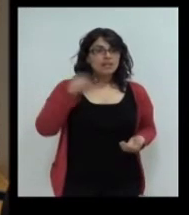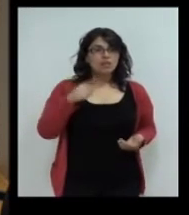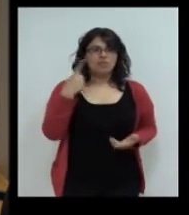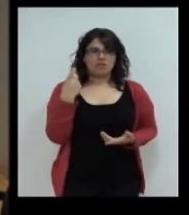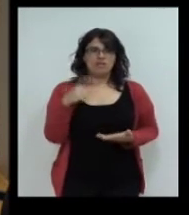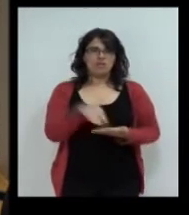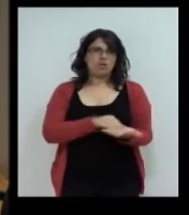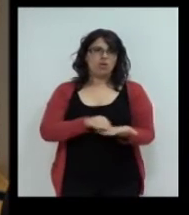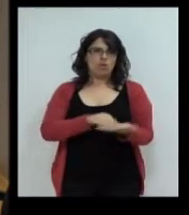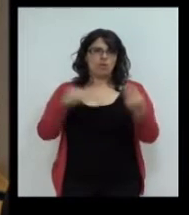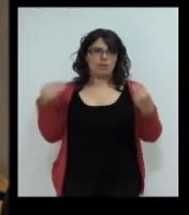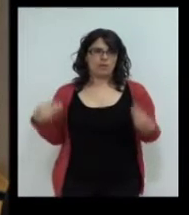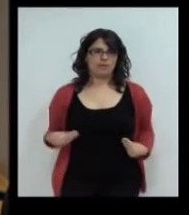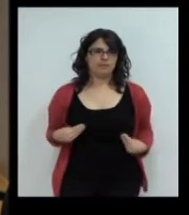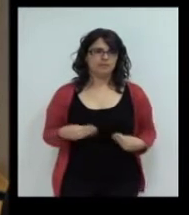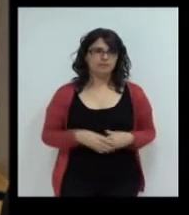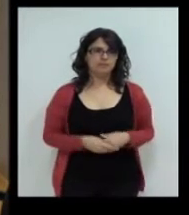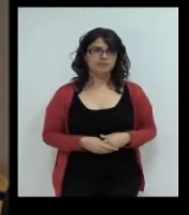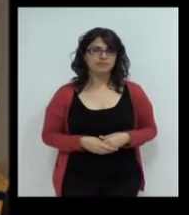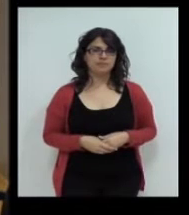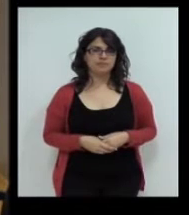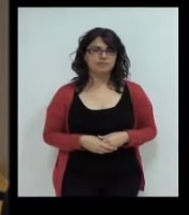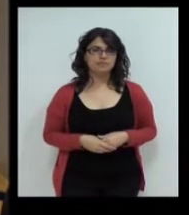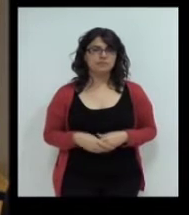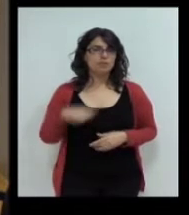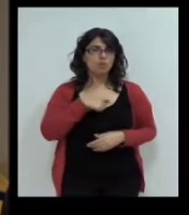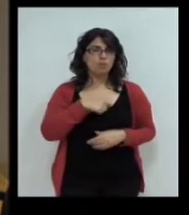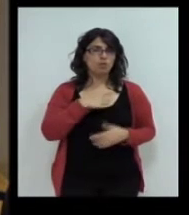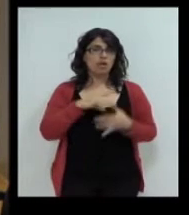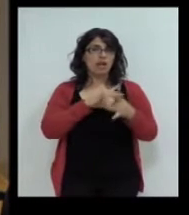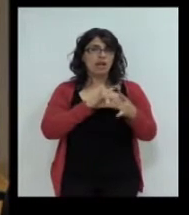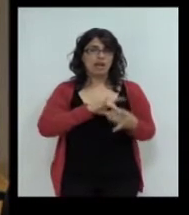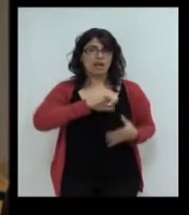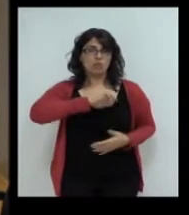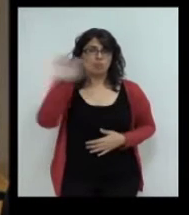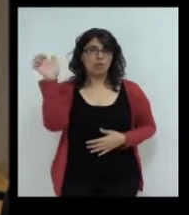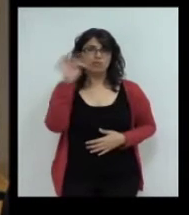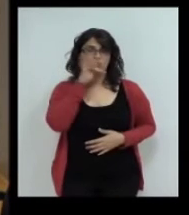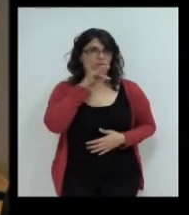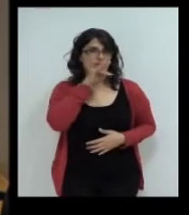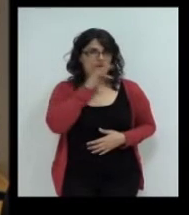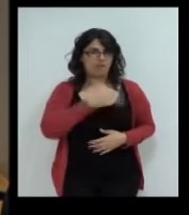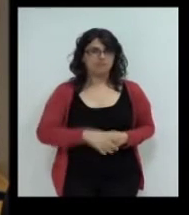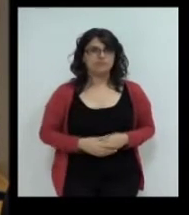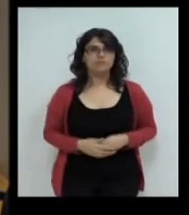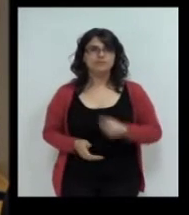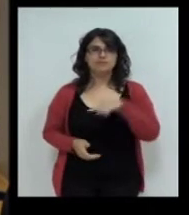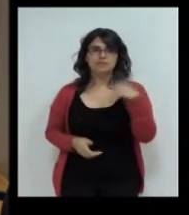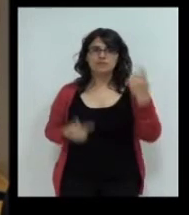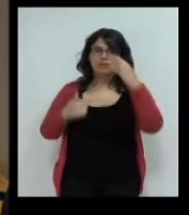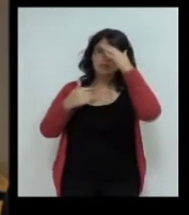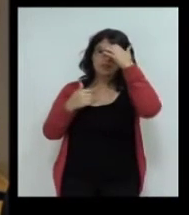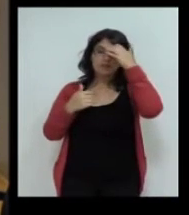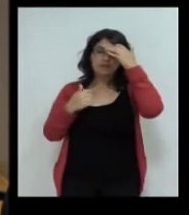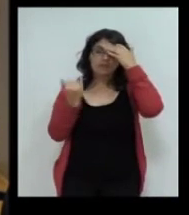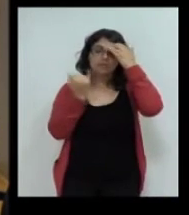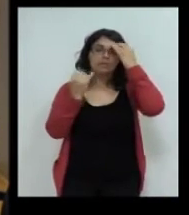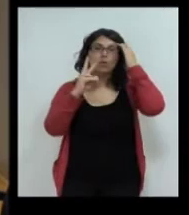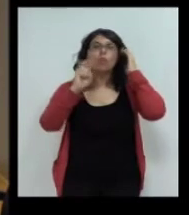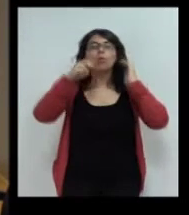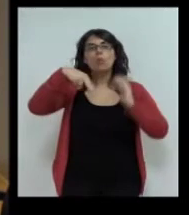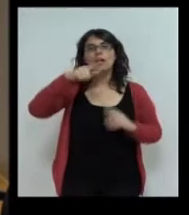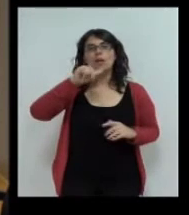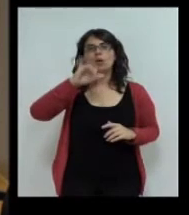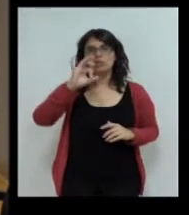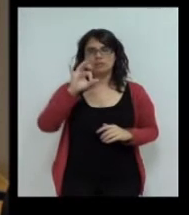resolver y Pero hay ahí- una ahí- patata ahí- caliente de la Comisión Europea. No ha sido capaz de afrontarla. para Pero resolver. yo creo que, por volver otra vez, por ejemplo, a José